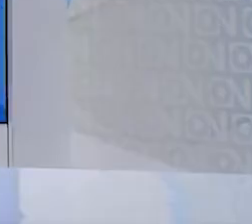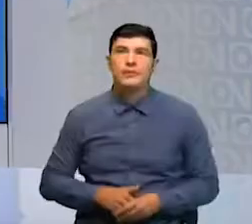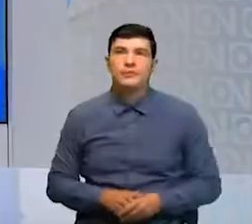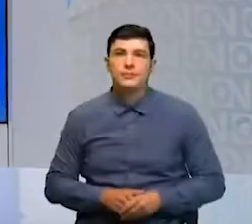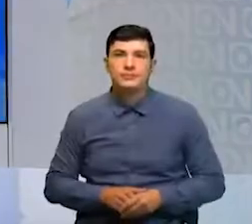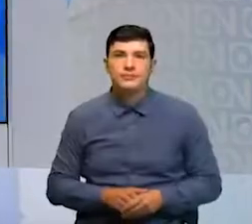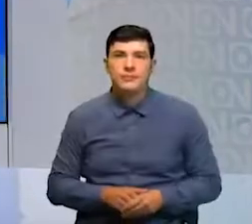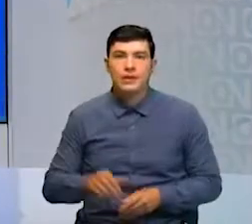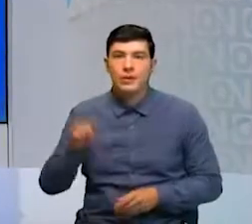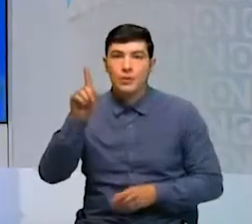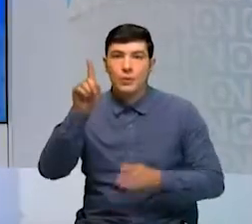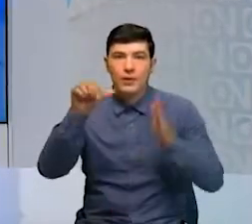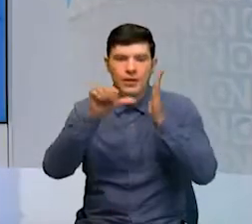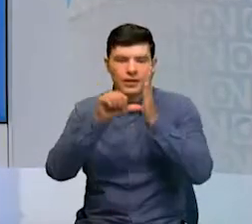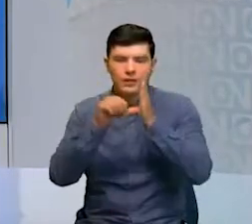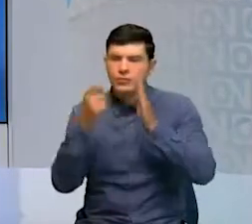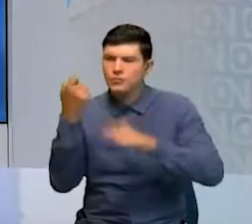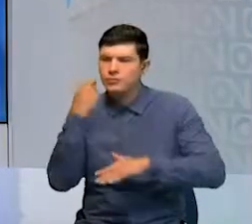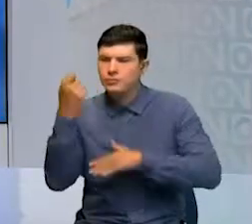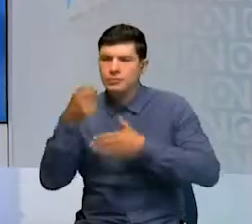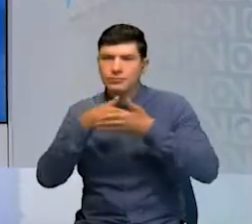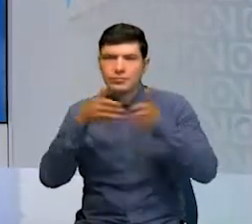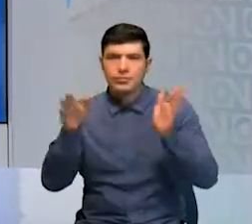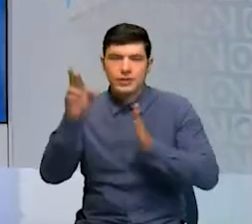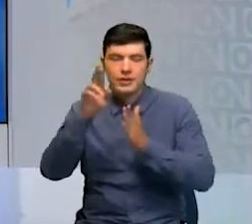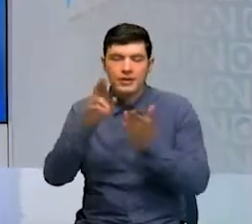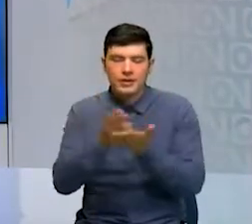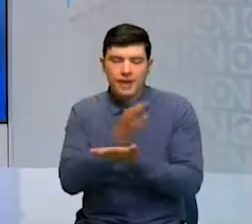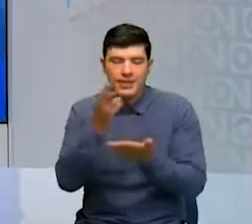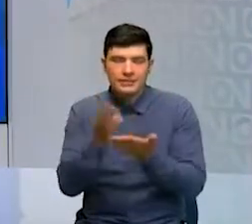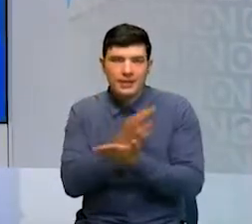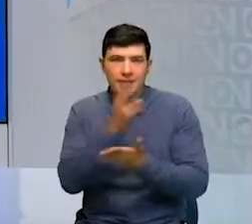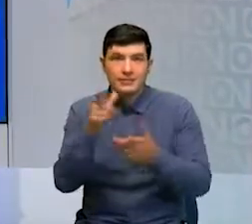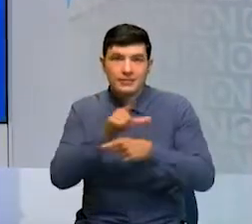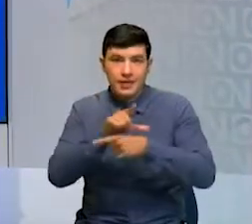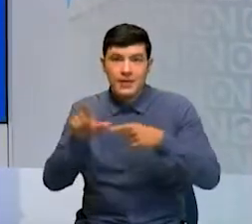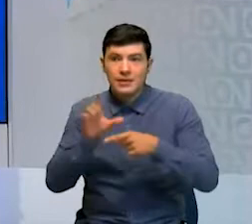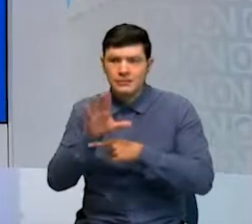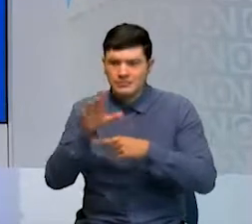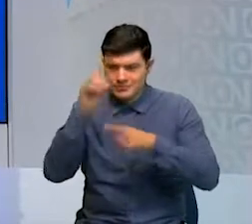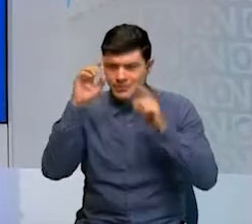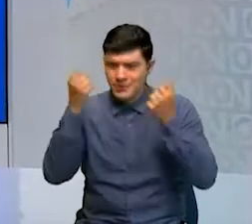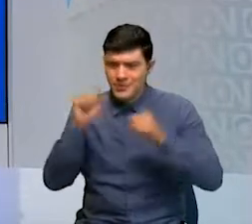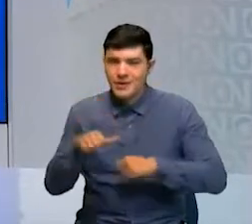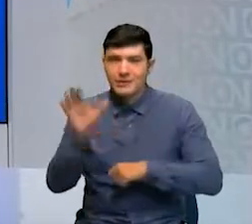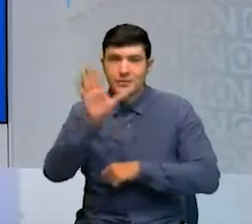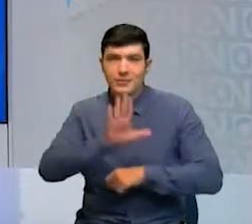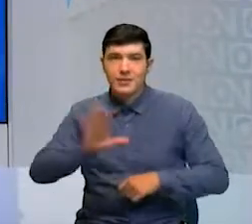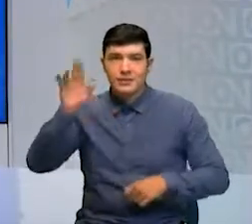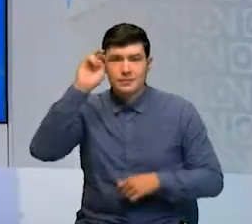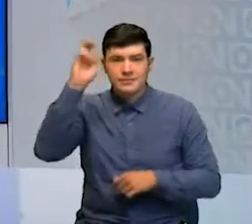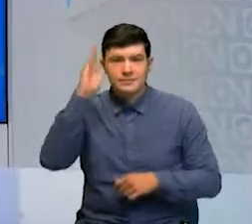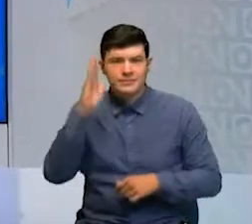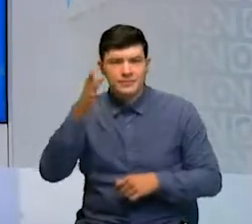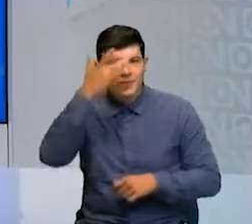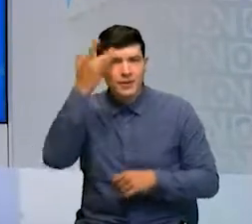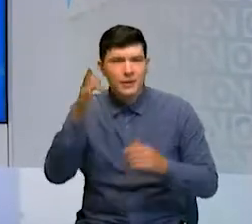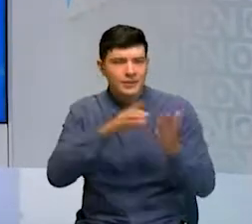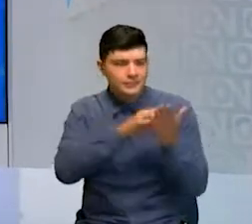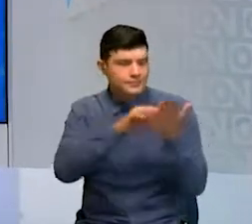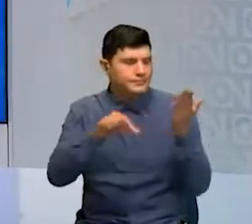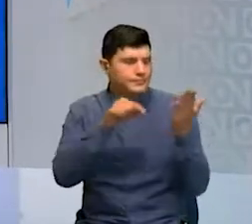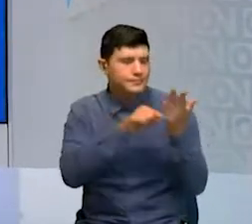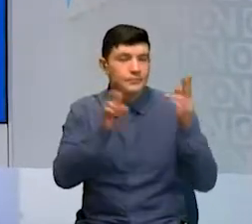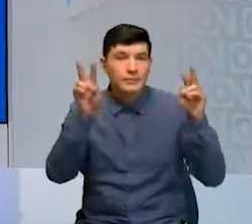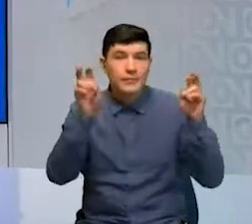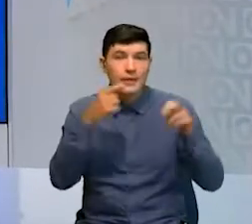y uno de los artículos más recientes revelados por la revista semana causó preocupación en norte de santander ya que en uno de los apartes cita de una